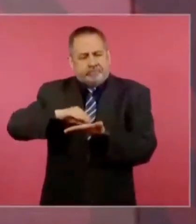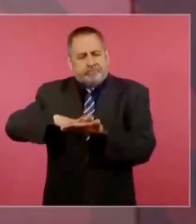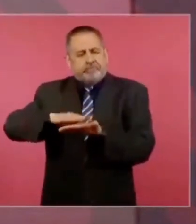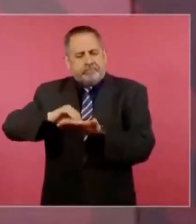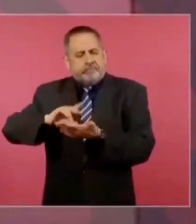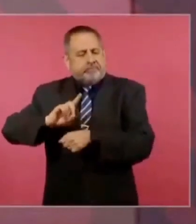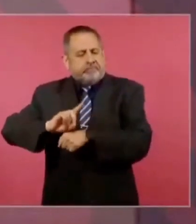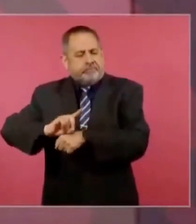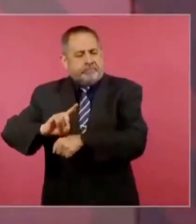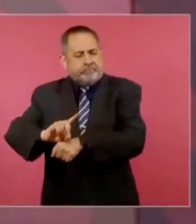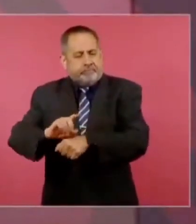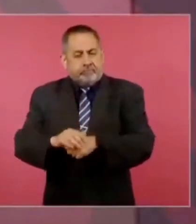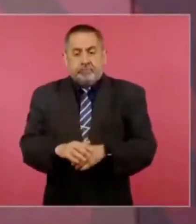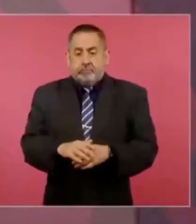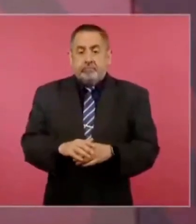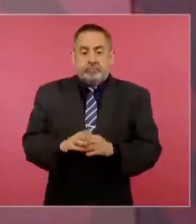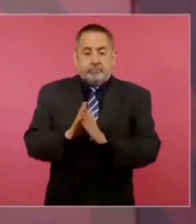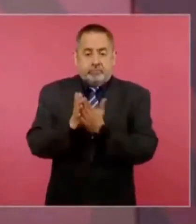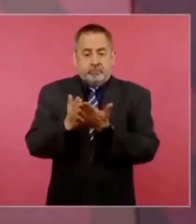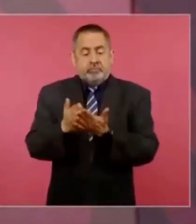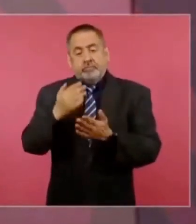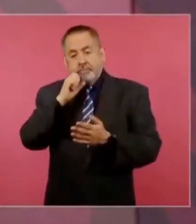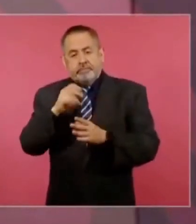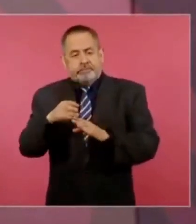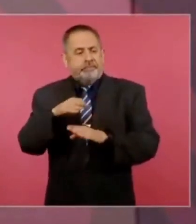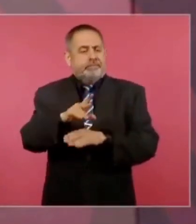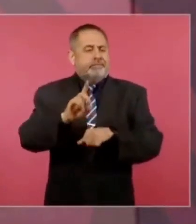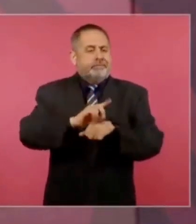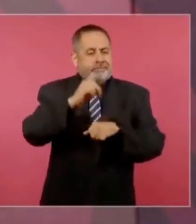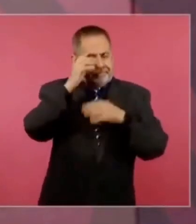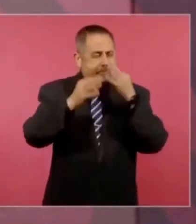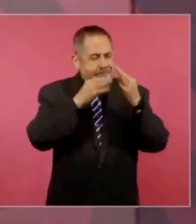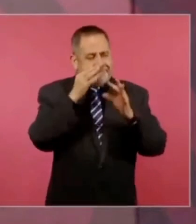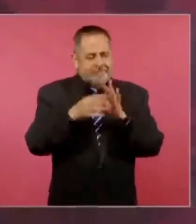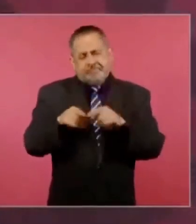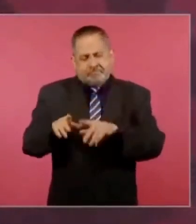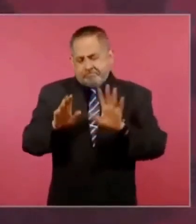y en política los diarios de campaña.